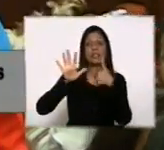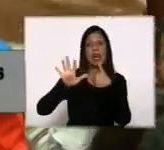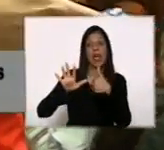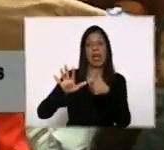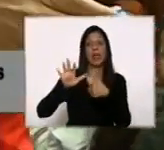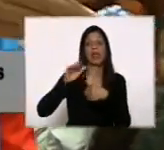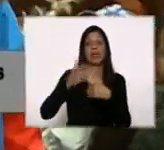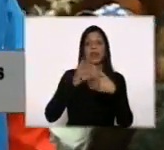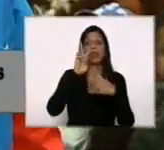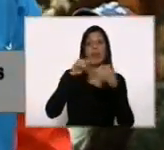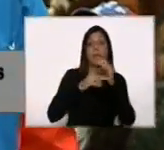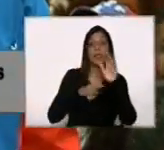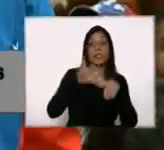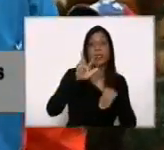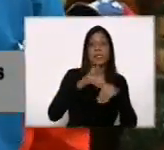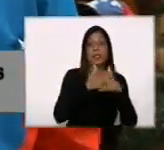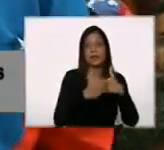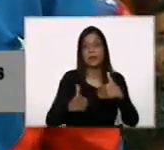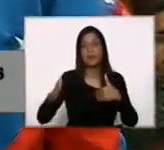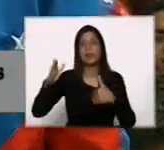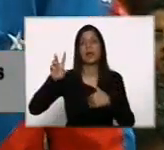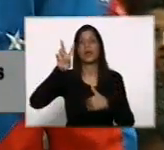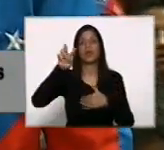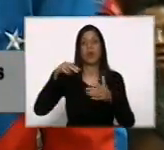desde el 2013